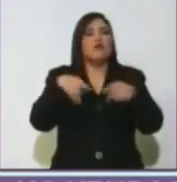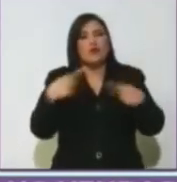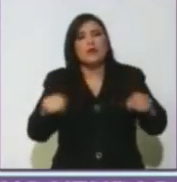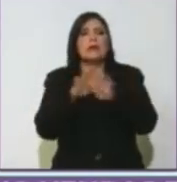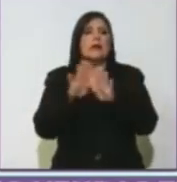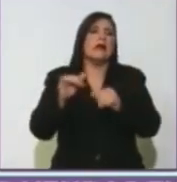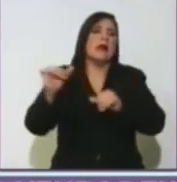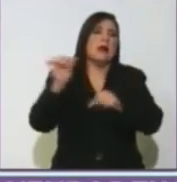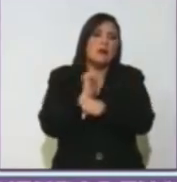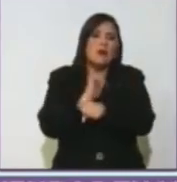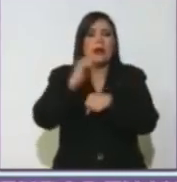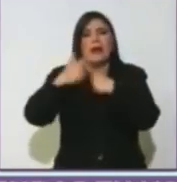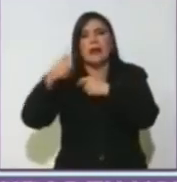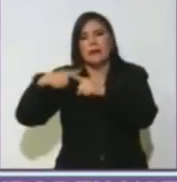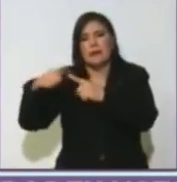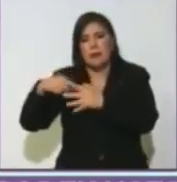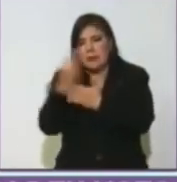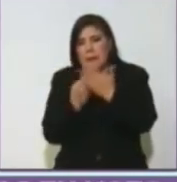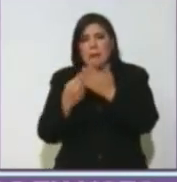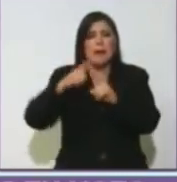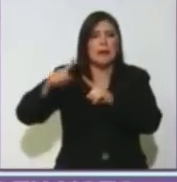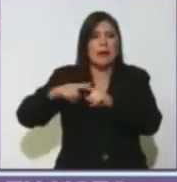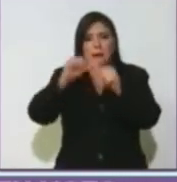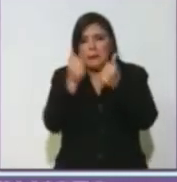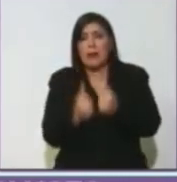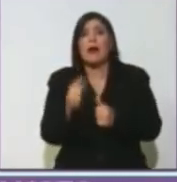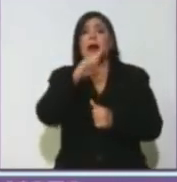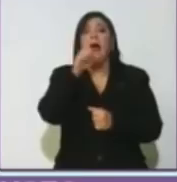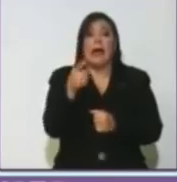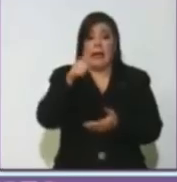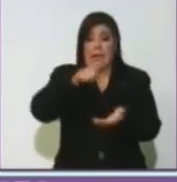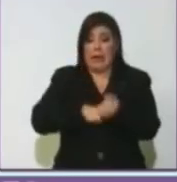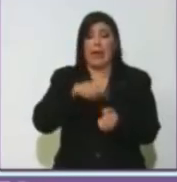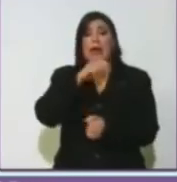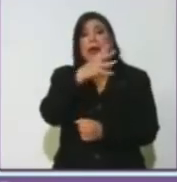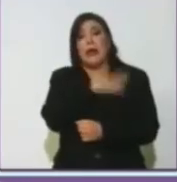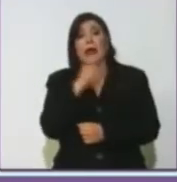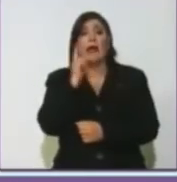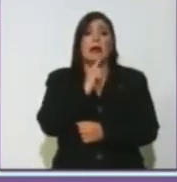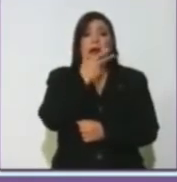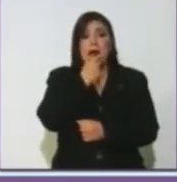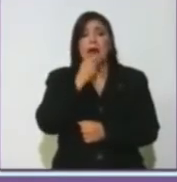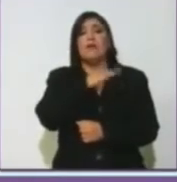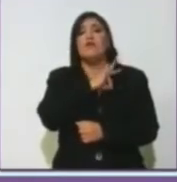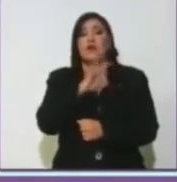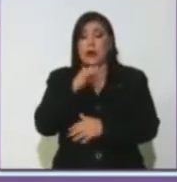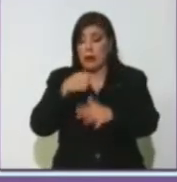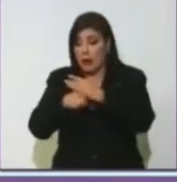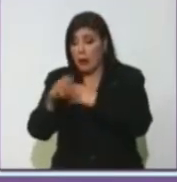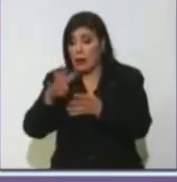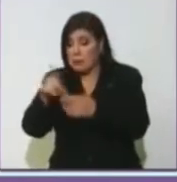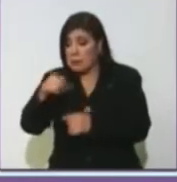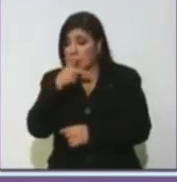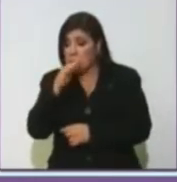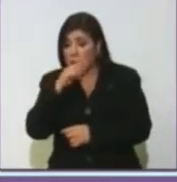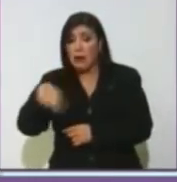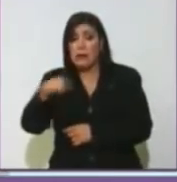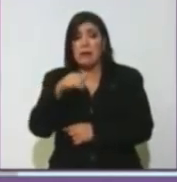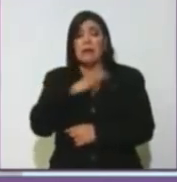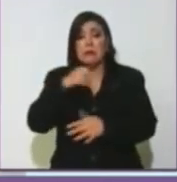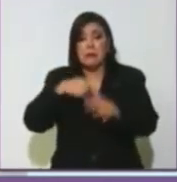artesanías para los internos saber que sus hijos e hijas pueden tener un futuro distinto puede ser más importante